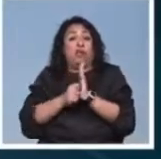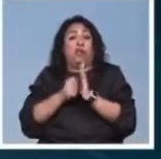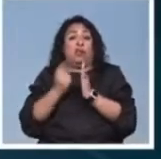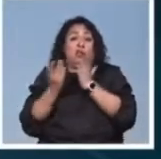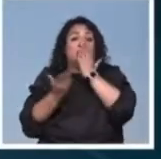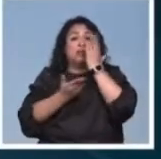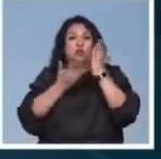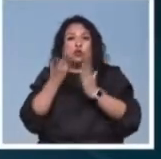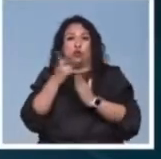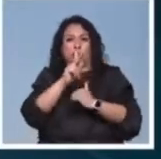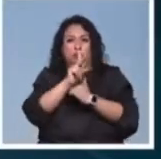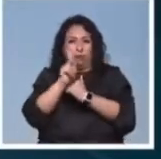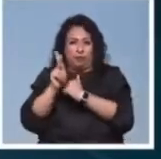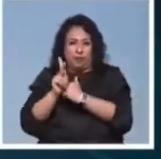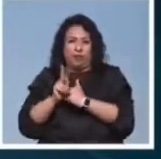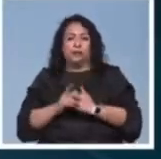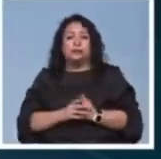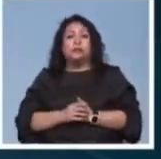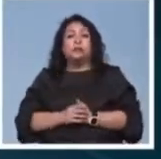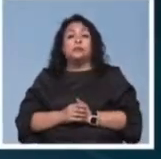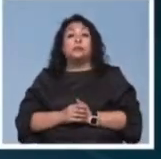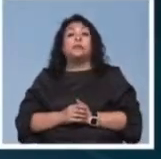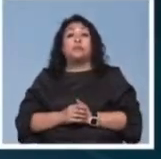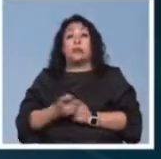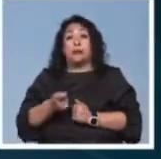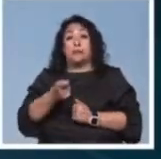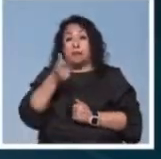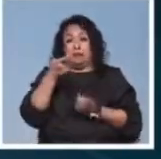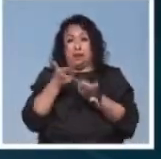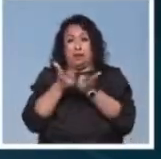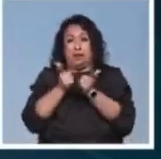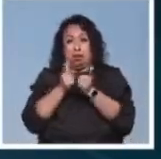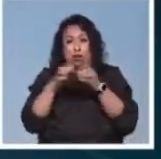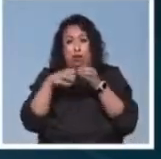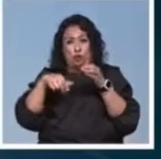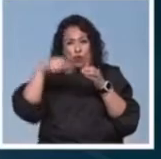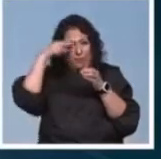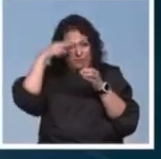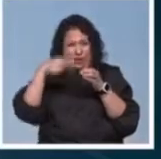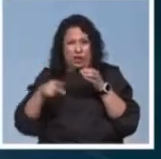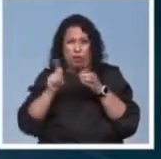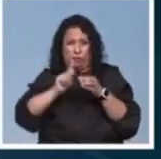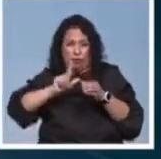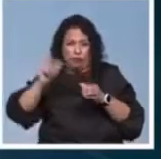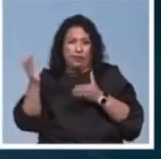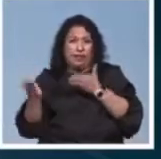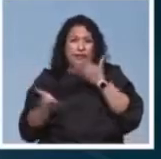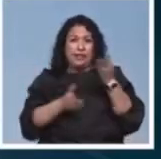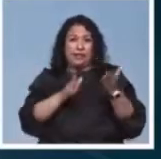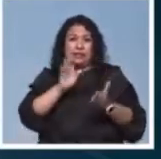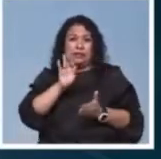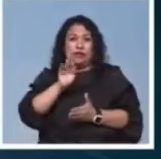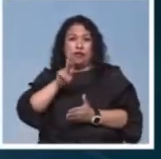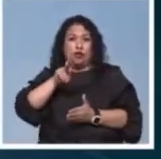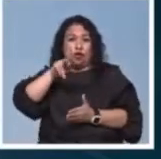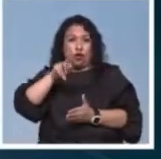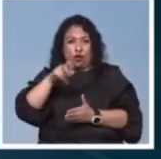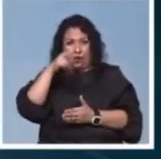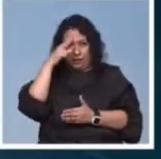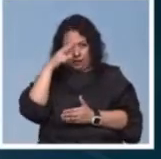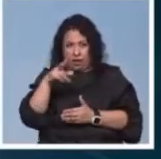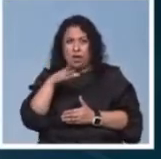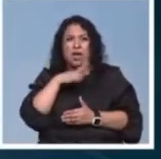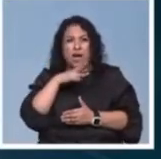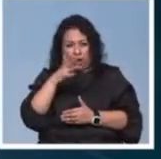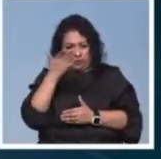en ambas naciones. Es la primera compañía en México, es la primera compañía profesional de danza folclórica en México que